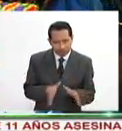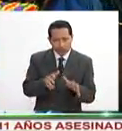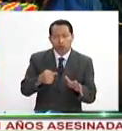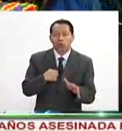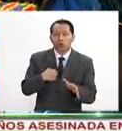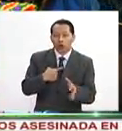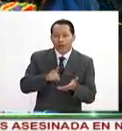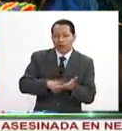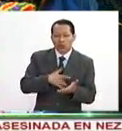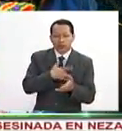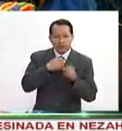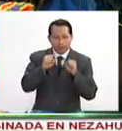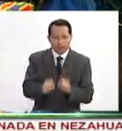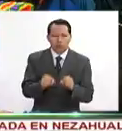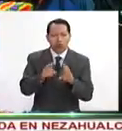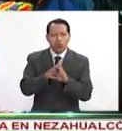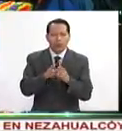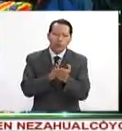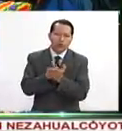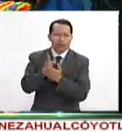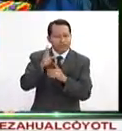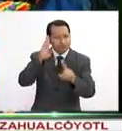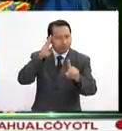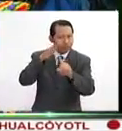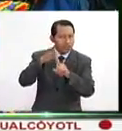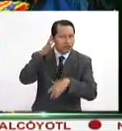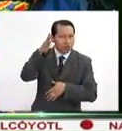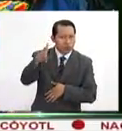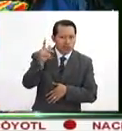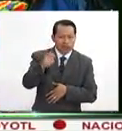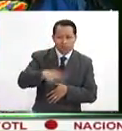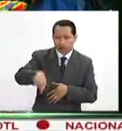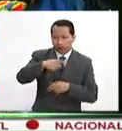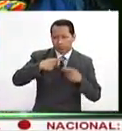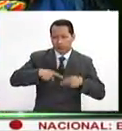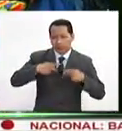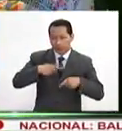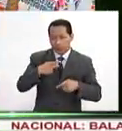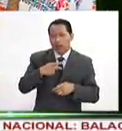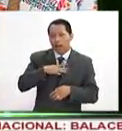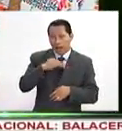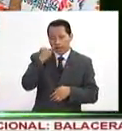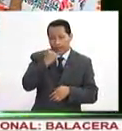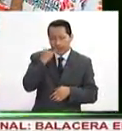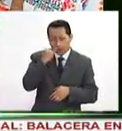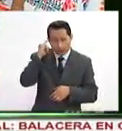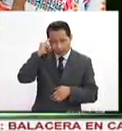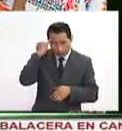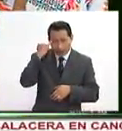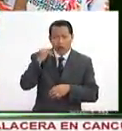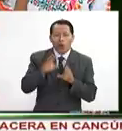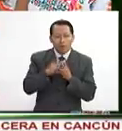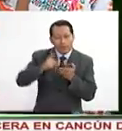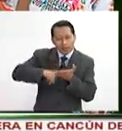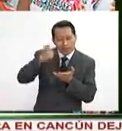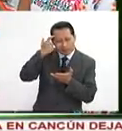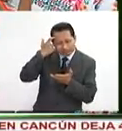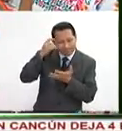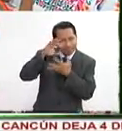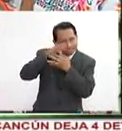Estoy convencido de que el destino de las lenguas indígenas está en sus hablantes. En la medida que los hablantes tengan conciencia,